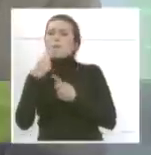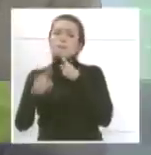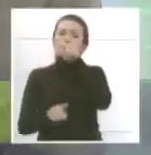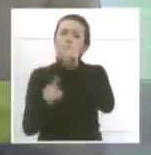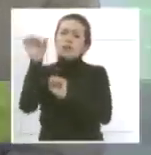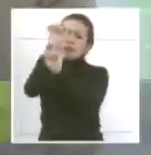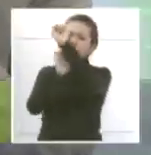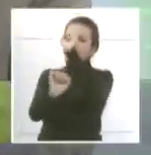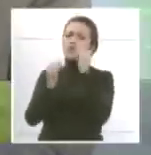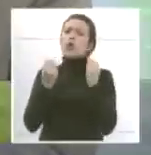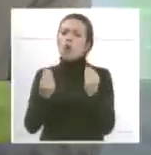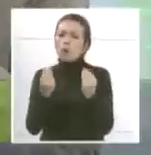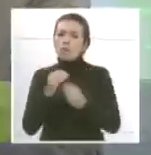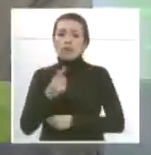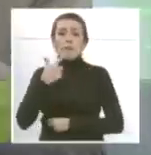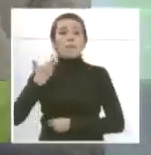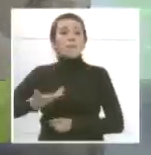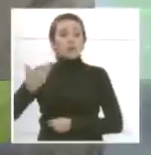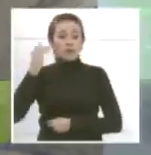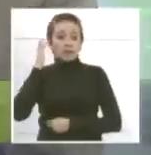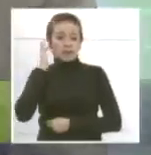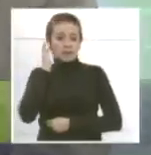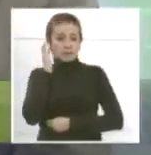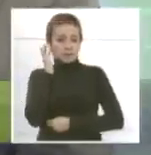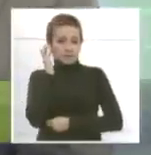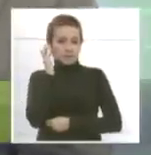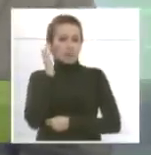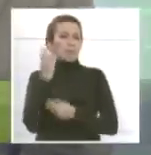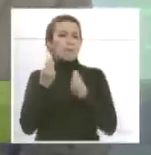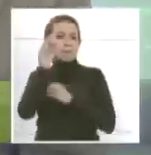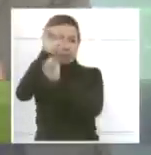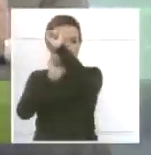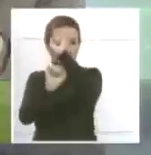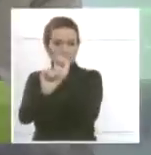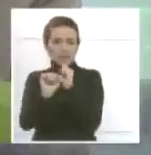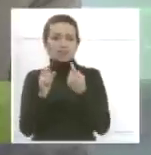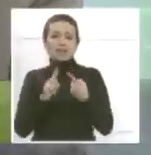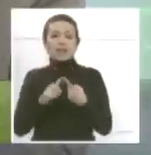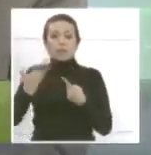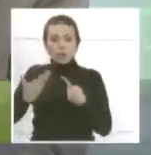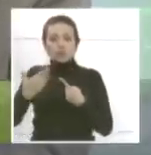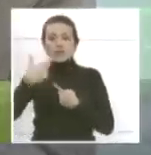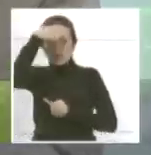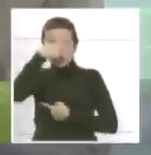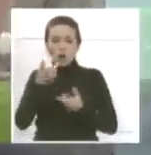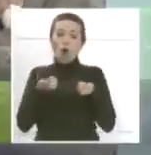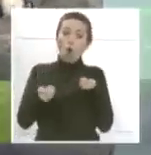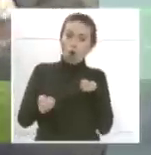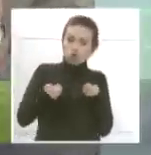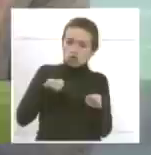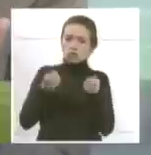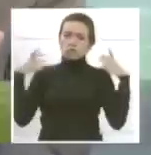prevención, básicamente, es el trípode que se va a encargar de resolver el problema. Control de angustia y estrés,